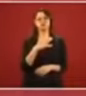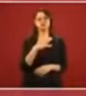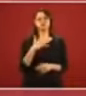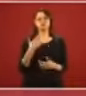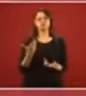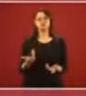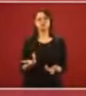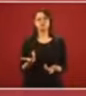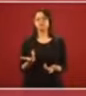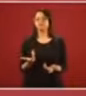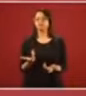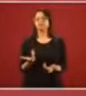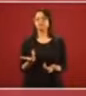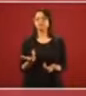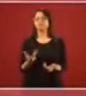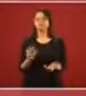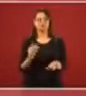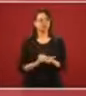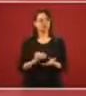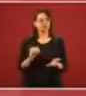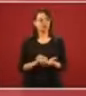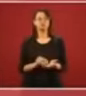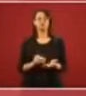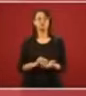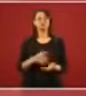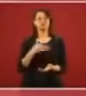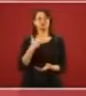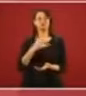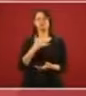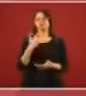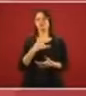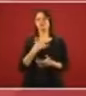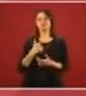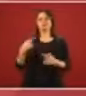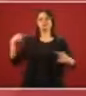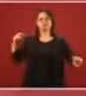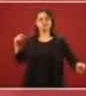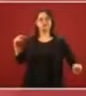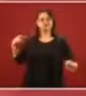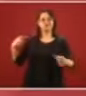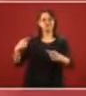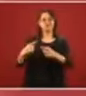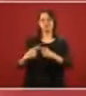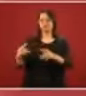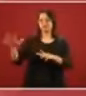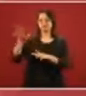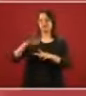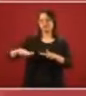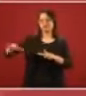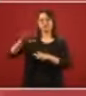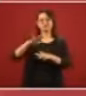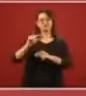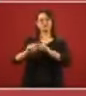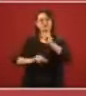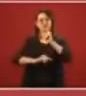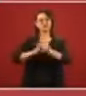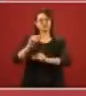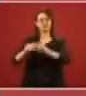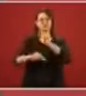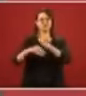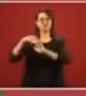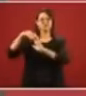cayó en una decadencia, fue un proceso de